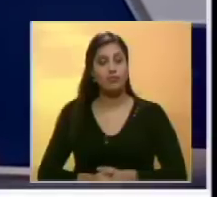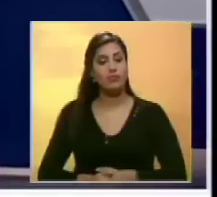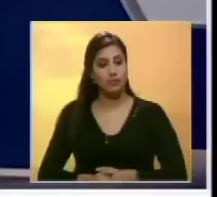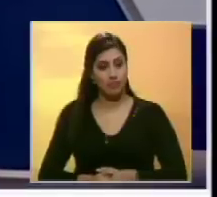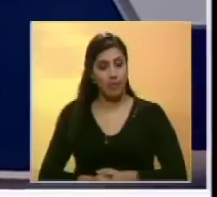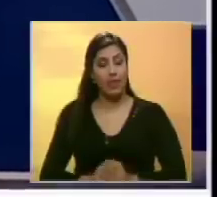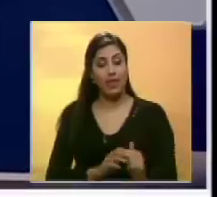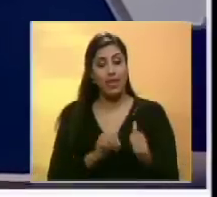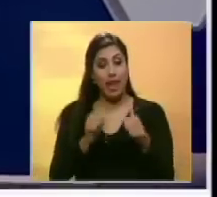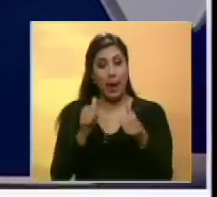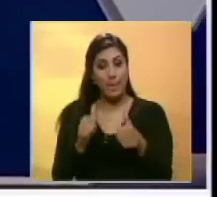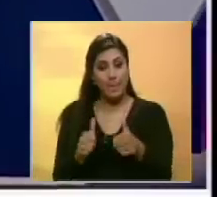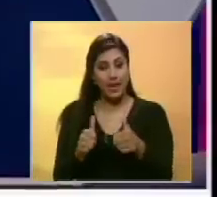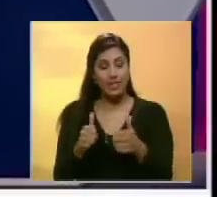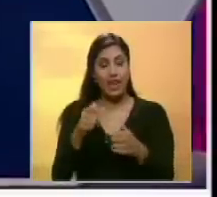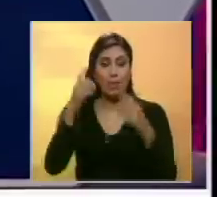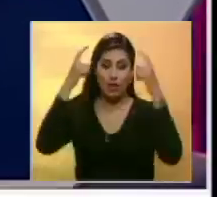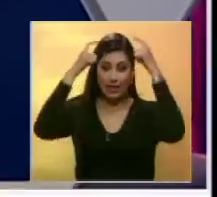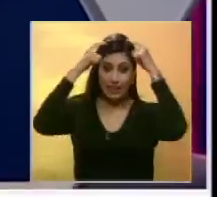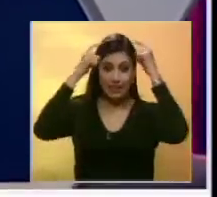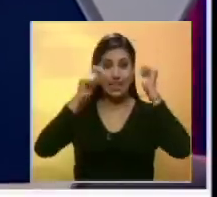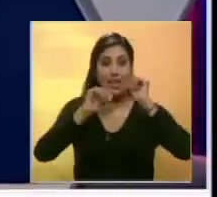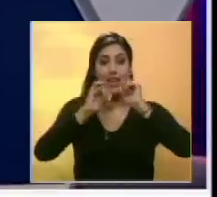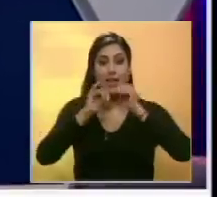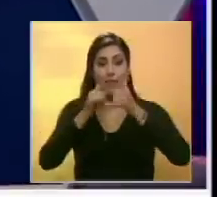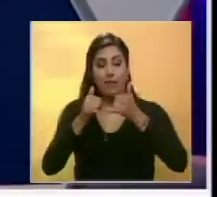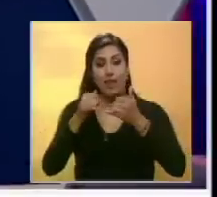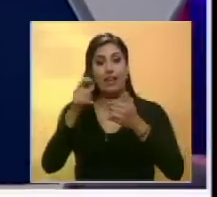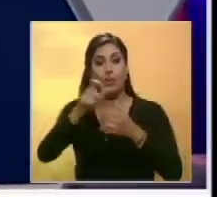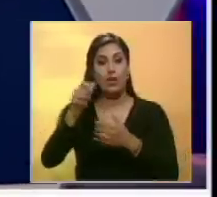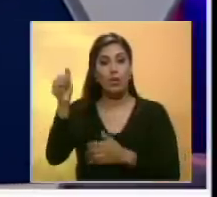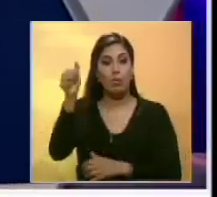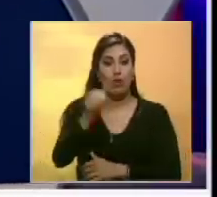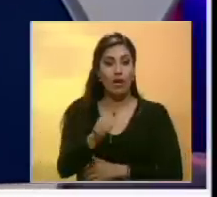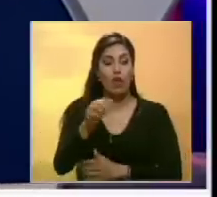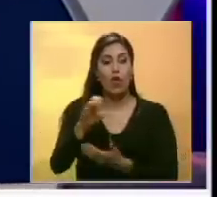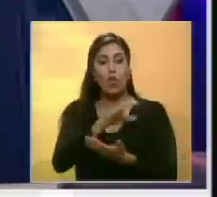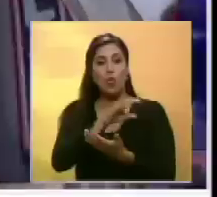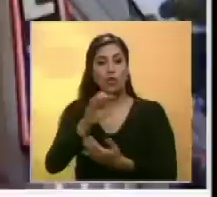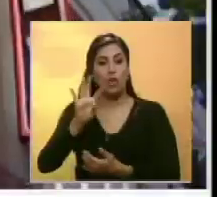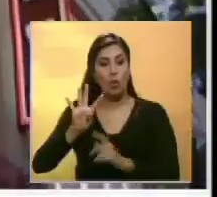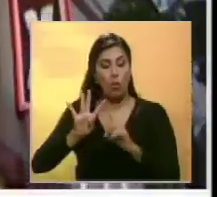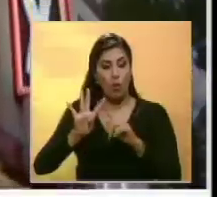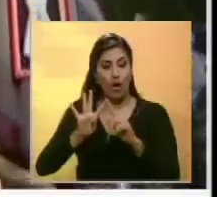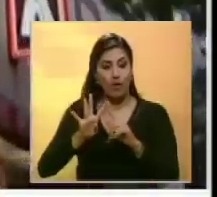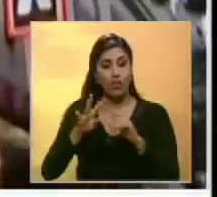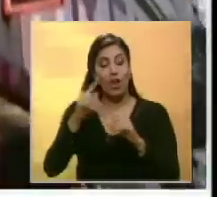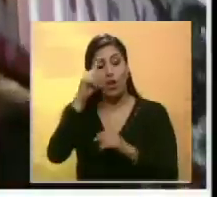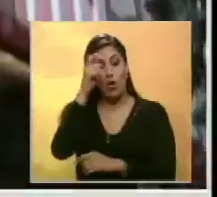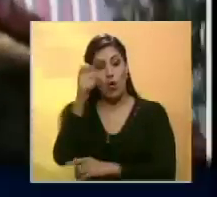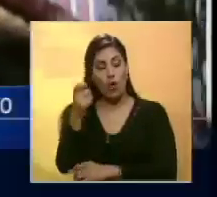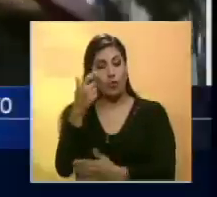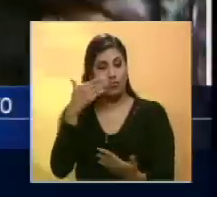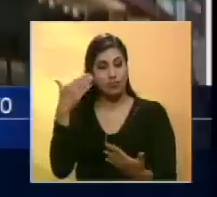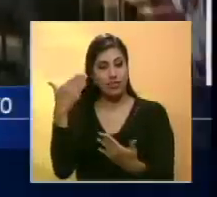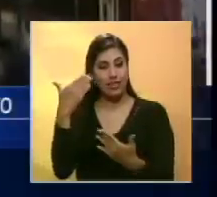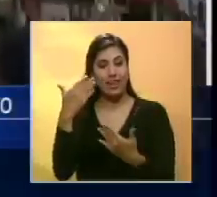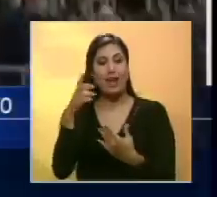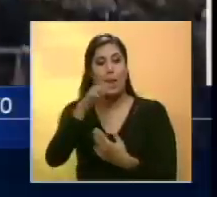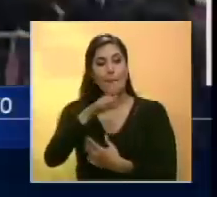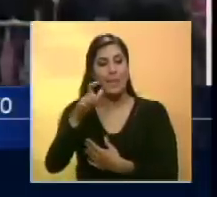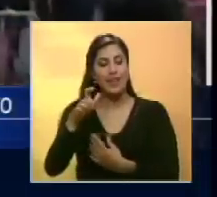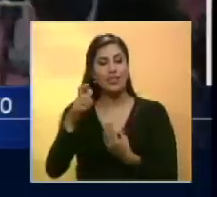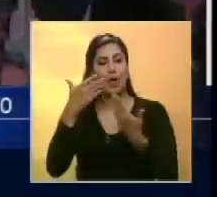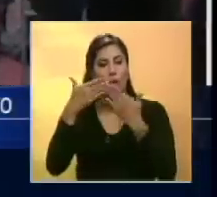Estrellas. Y comenzamos con Disney, que anunció casting para High School Musical 4. La reconocida franquicia de